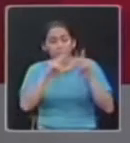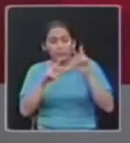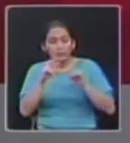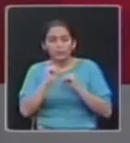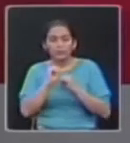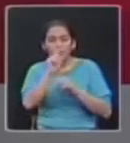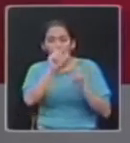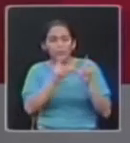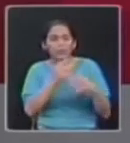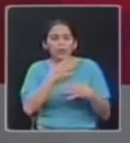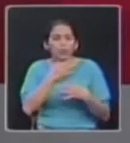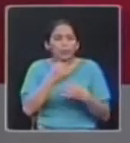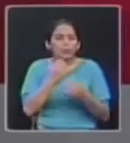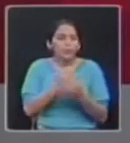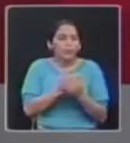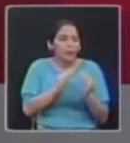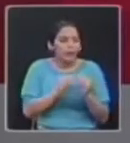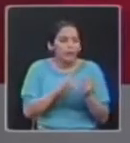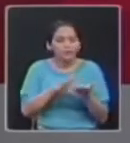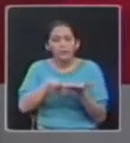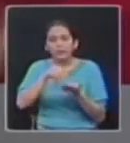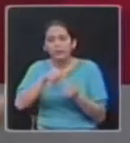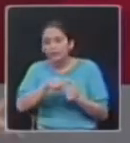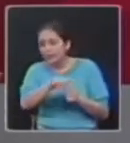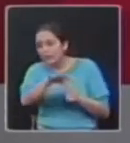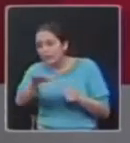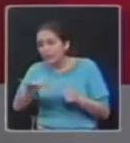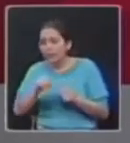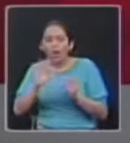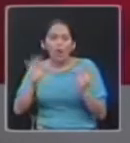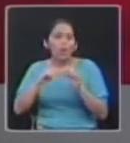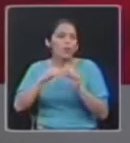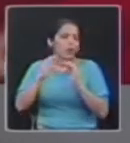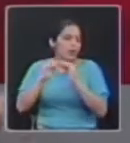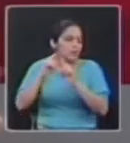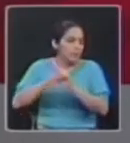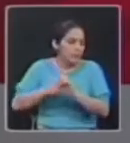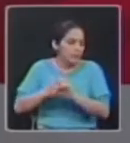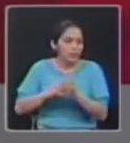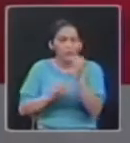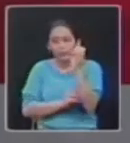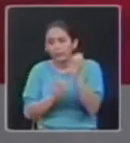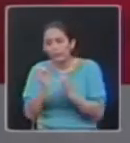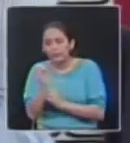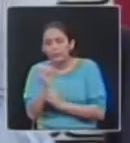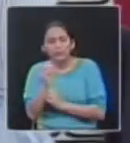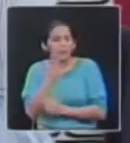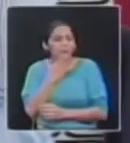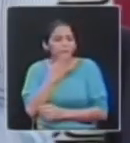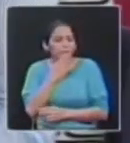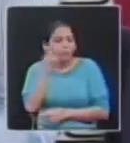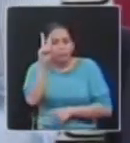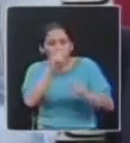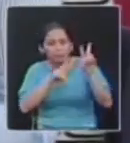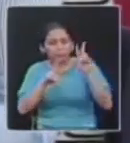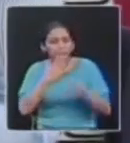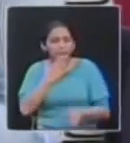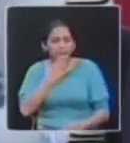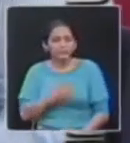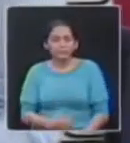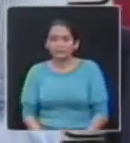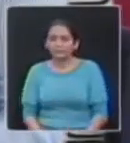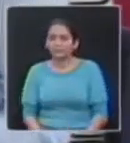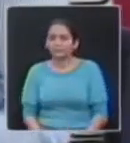ecuatorianos? ¿Terrenos, casas, departamentos para alquilar, para comprar, oficinas? Sí, nosotros como plusvalía.com, como